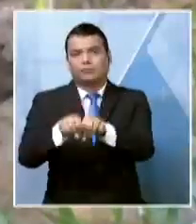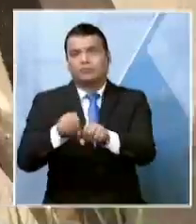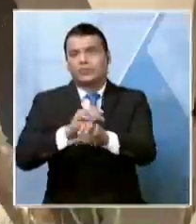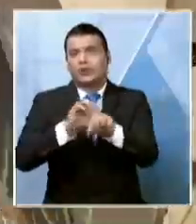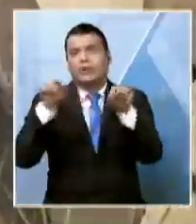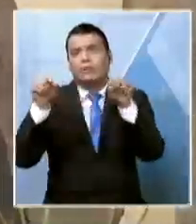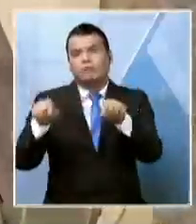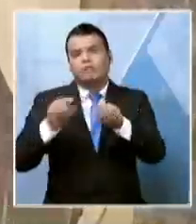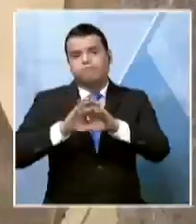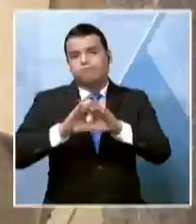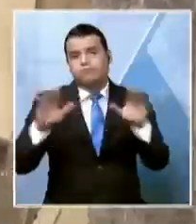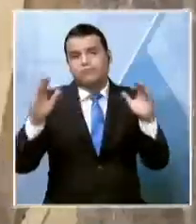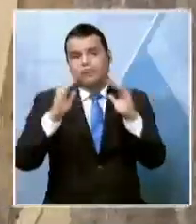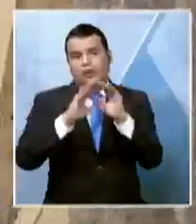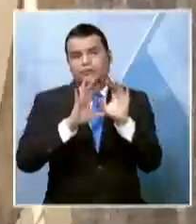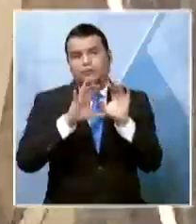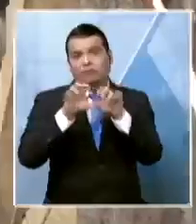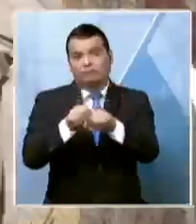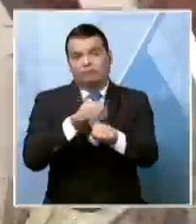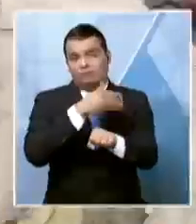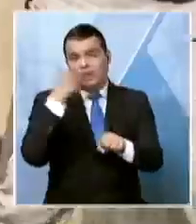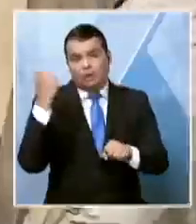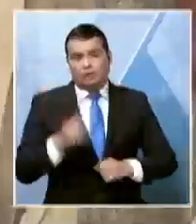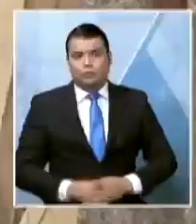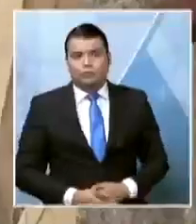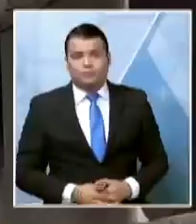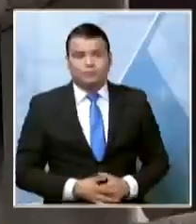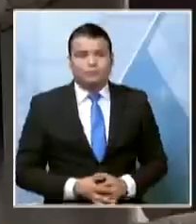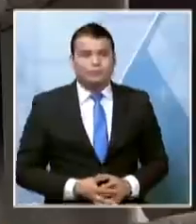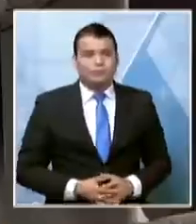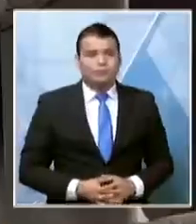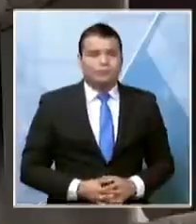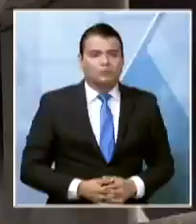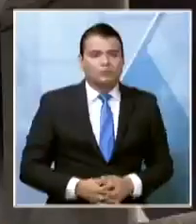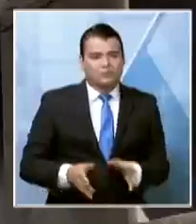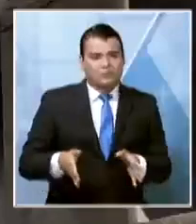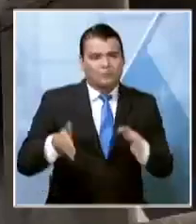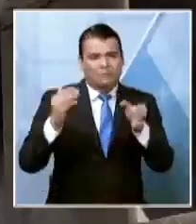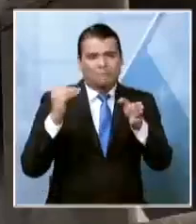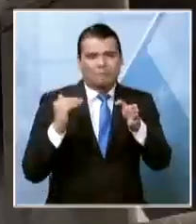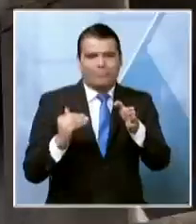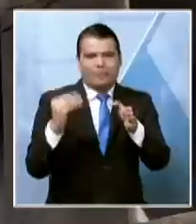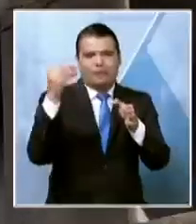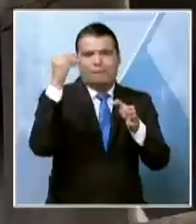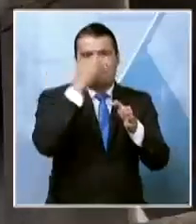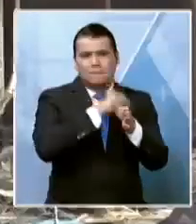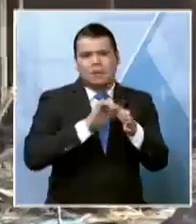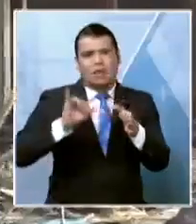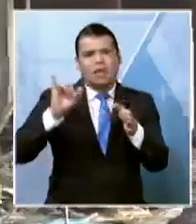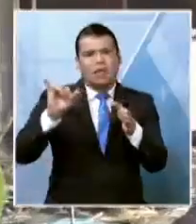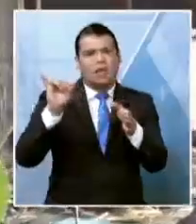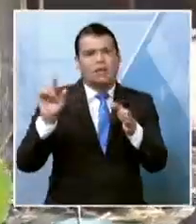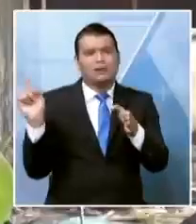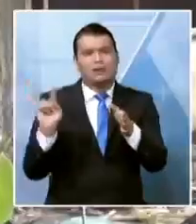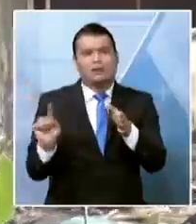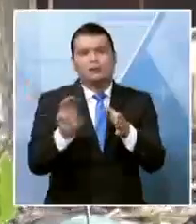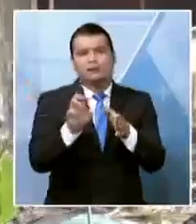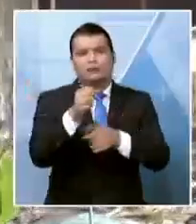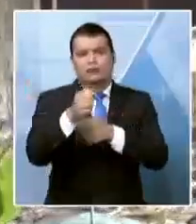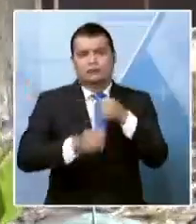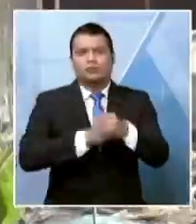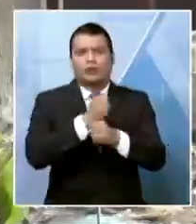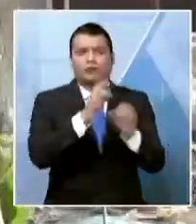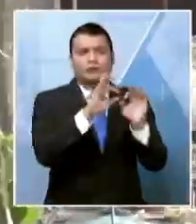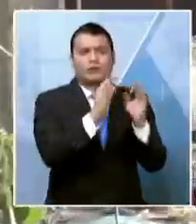llegar hasta este sector e invadir estos apartamentos. Hasta estos apartamentos abandonados desde hace más de 8 años llegaron varias